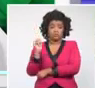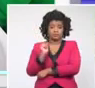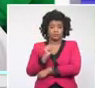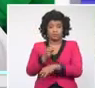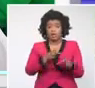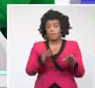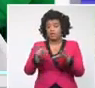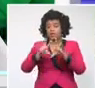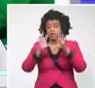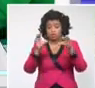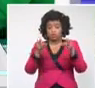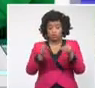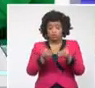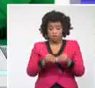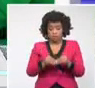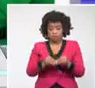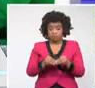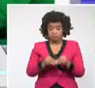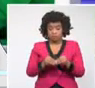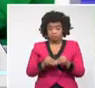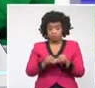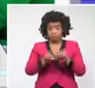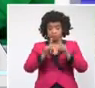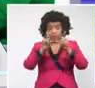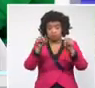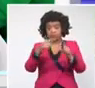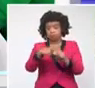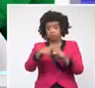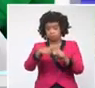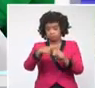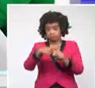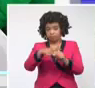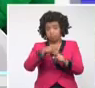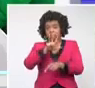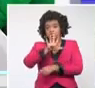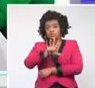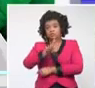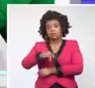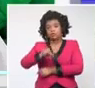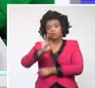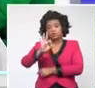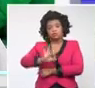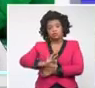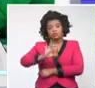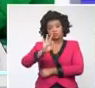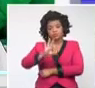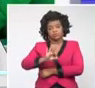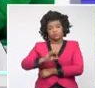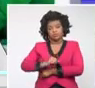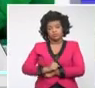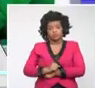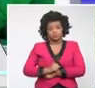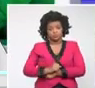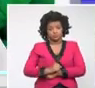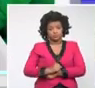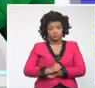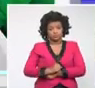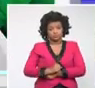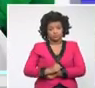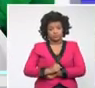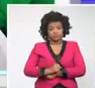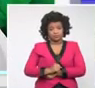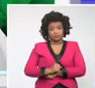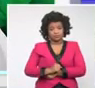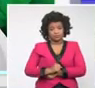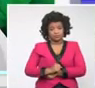los diagnosticados en Cuba, el 5,8% de todos los pacientes diagnosticados han tenido como fuente